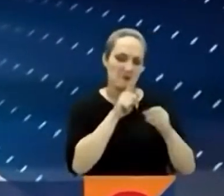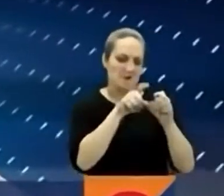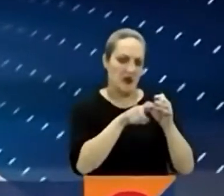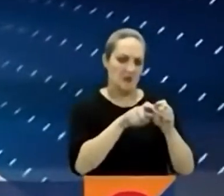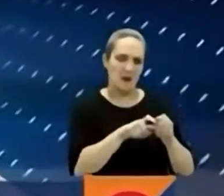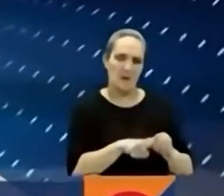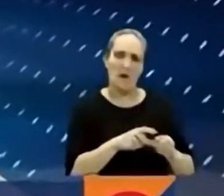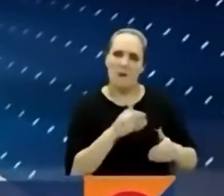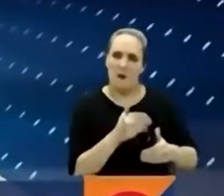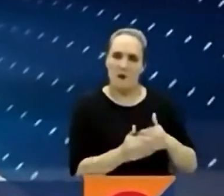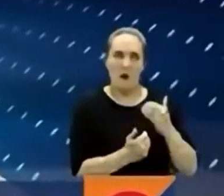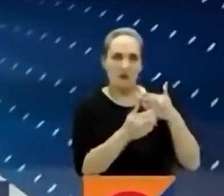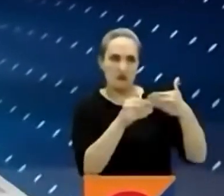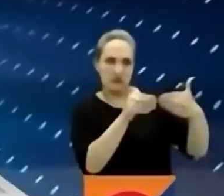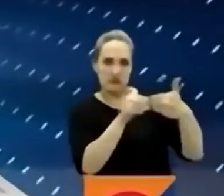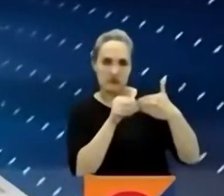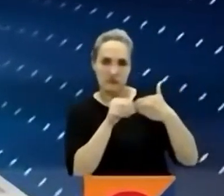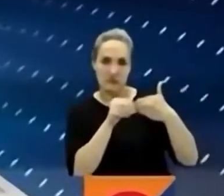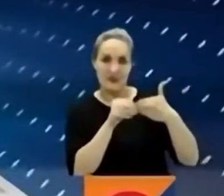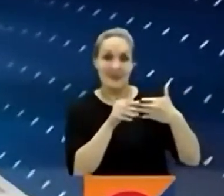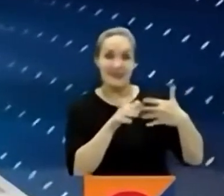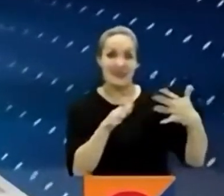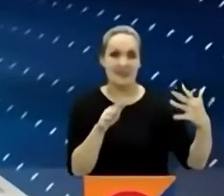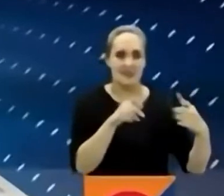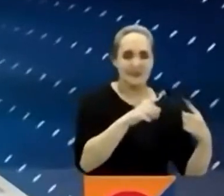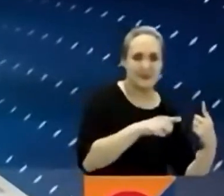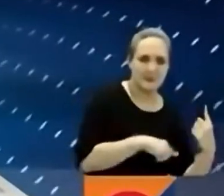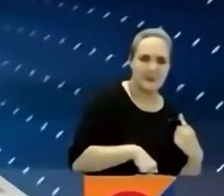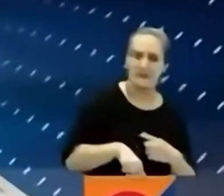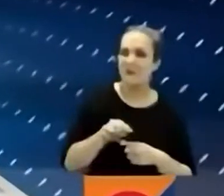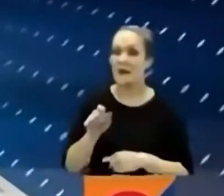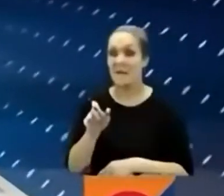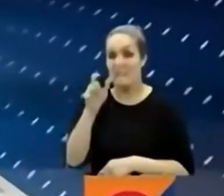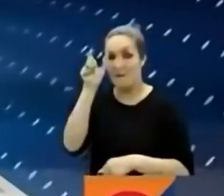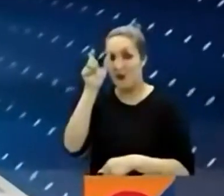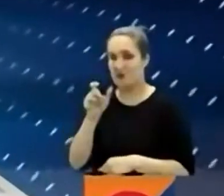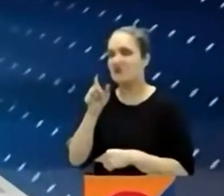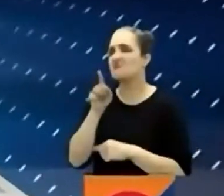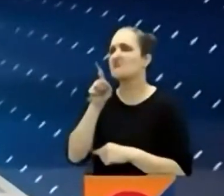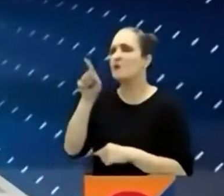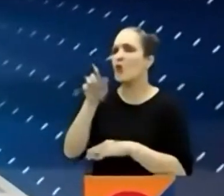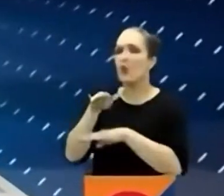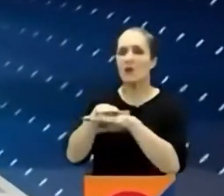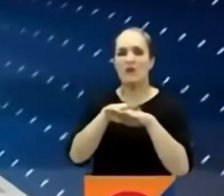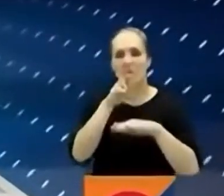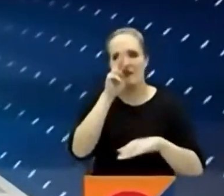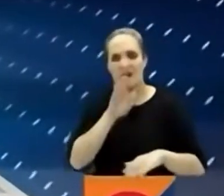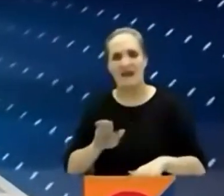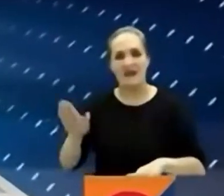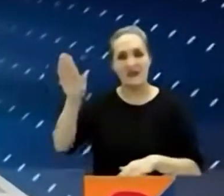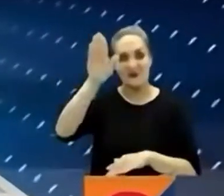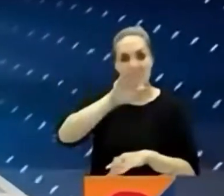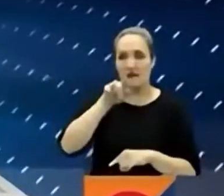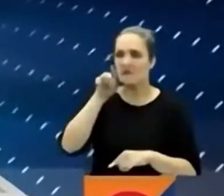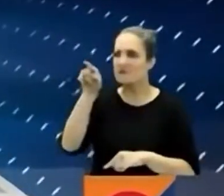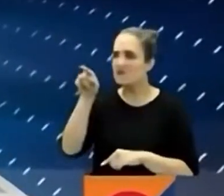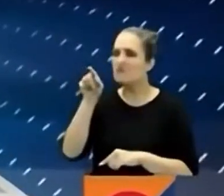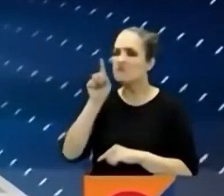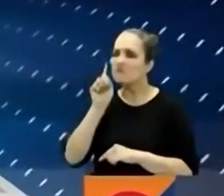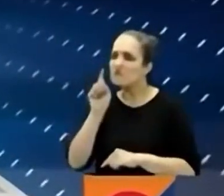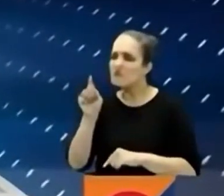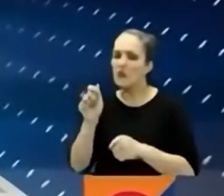el paso a paso. Vuelva a la pestaña Personas y seleccione Convocatorias Nacionales. Allí tendrá que dar clic en la